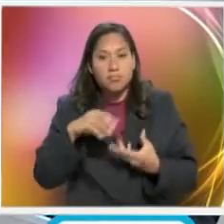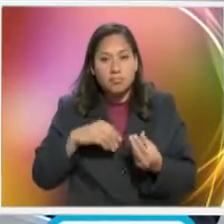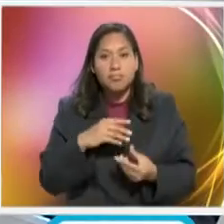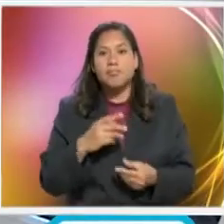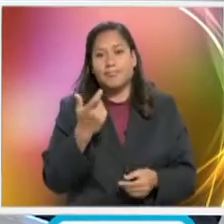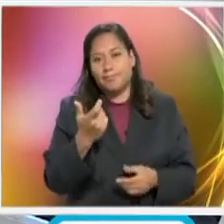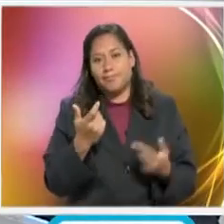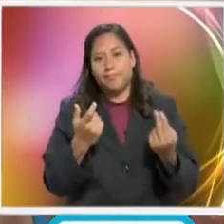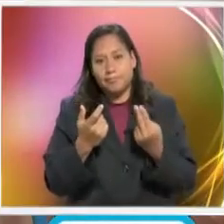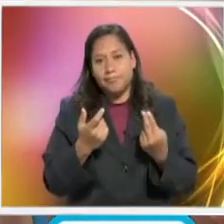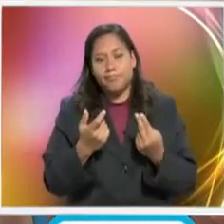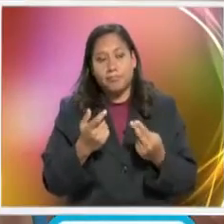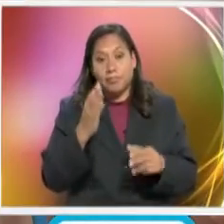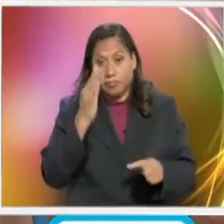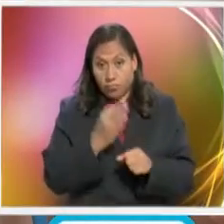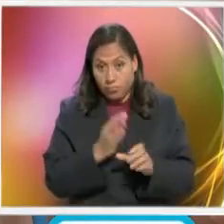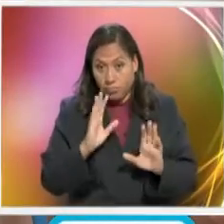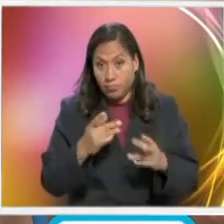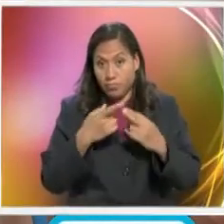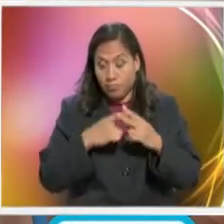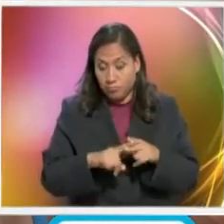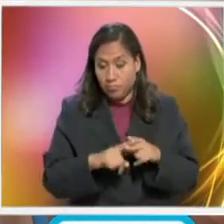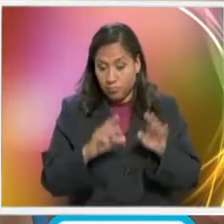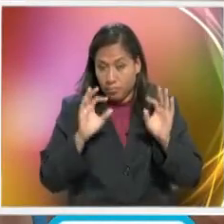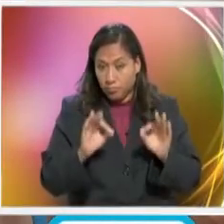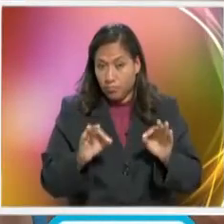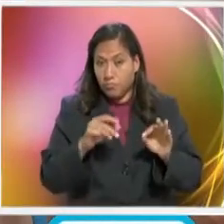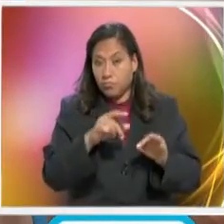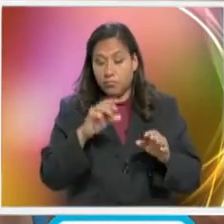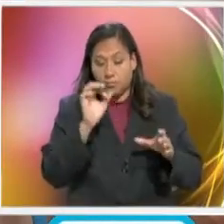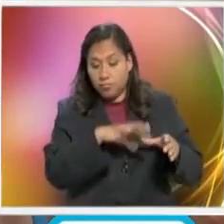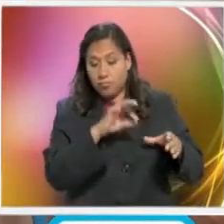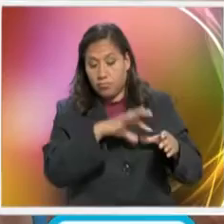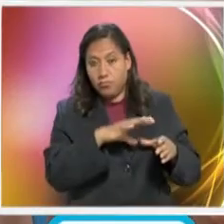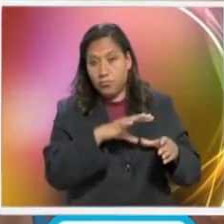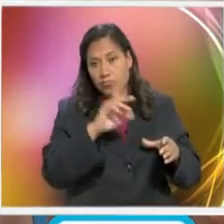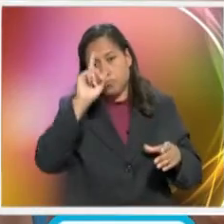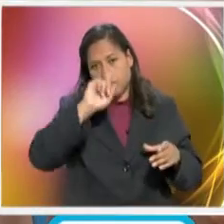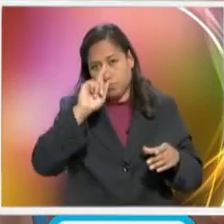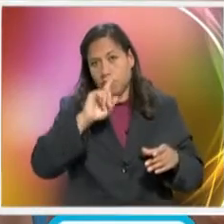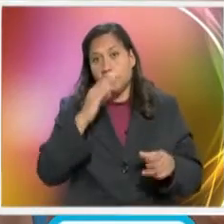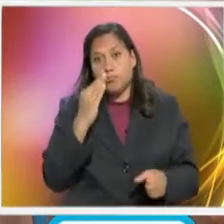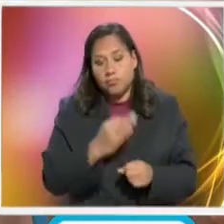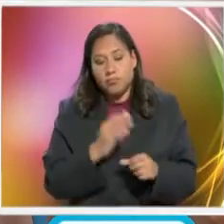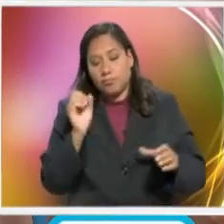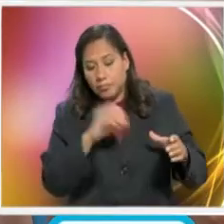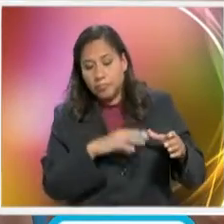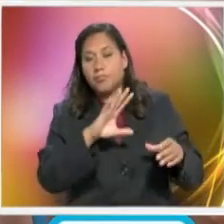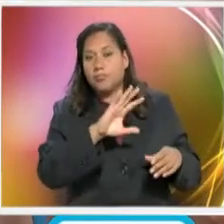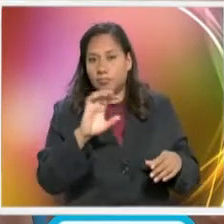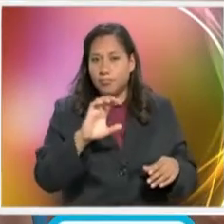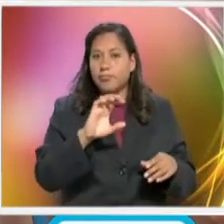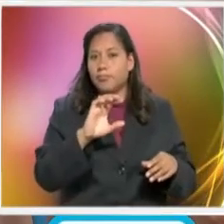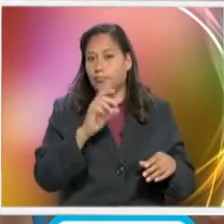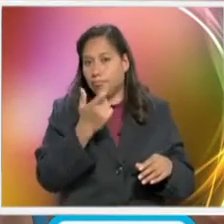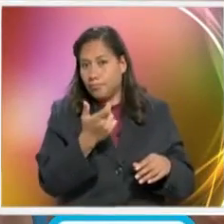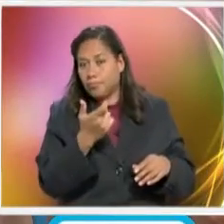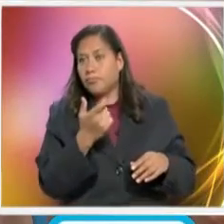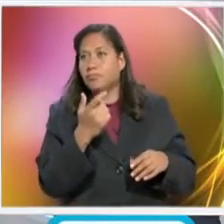recursos. Así es. Entonces, si ahorita ya empezamos a constituir un fondo, pues también es mi recomendación, ¿no? O sea, hagamos un fondo de mejor de 500